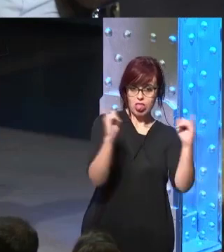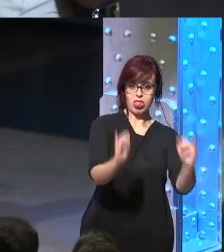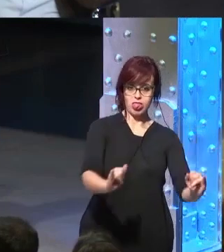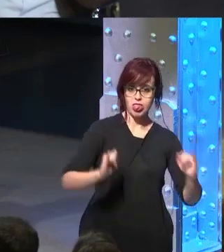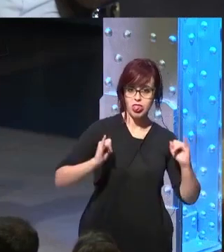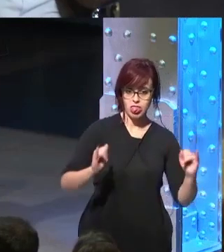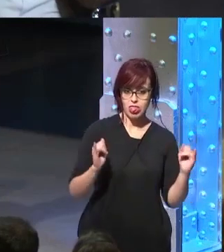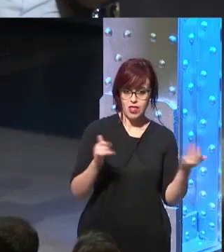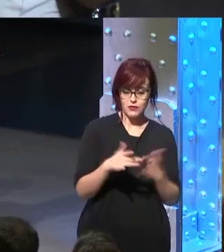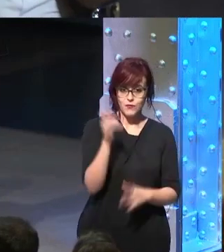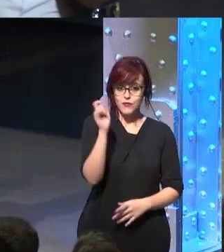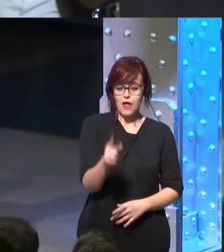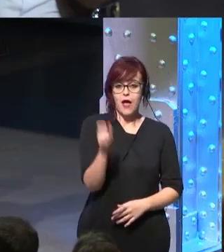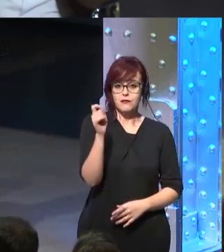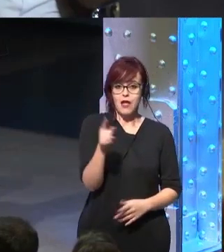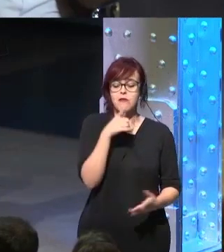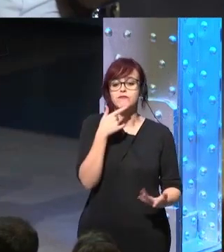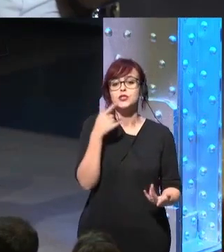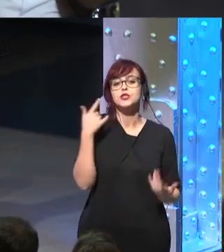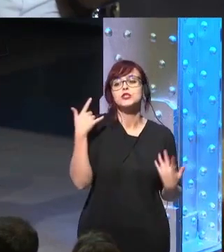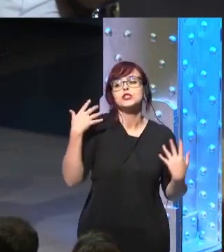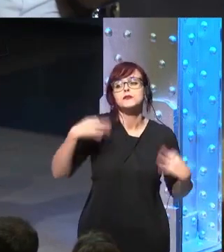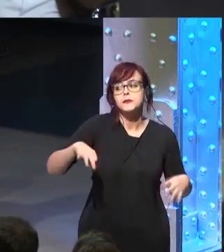tiene uno. Normalmente es un